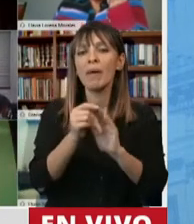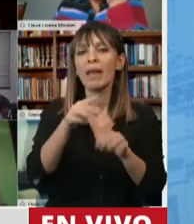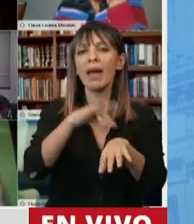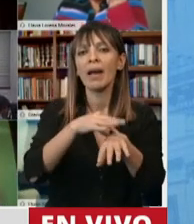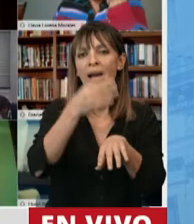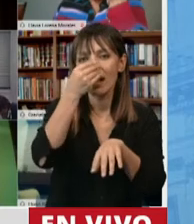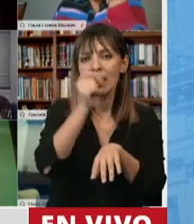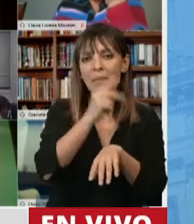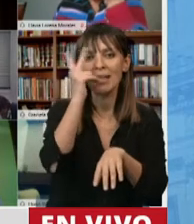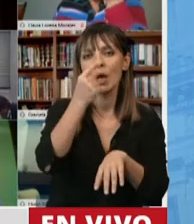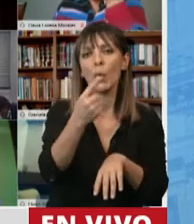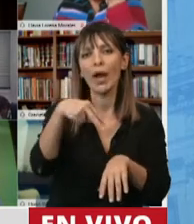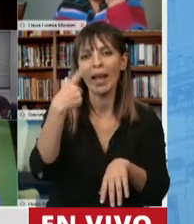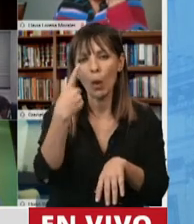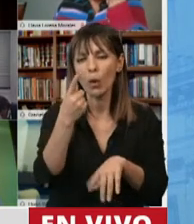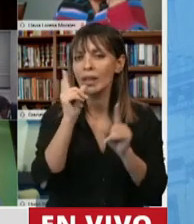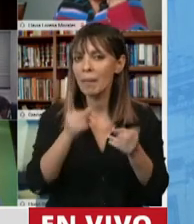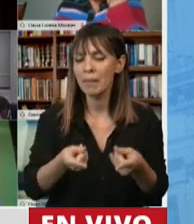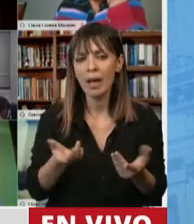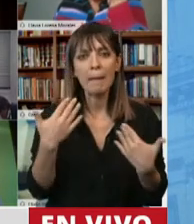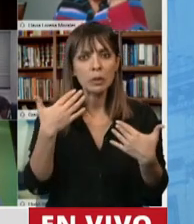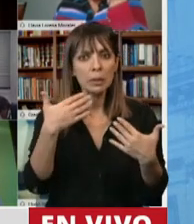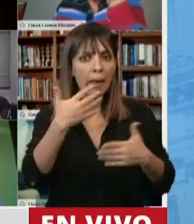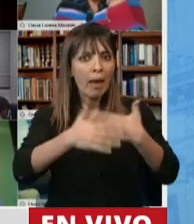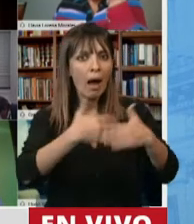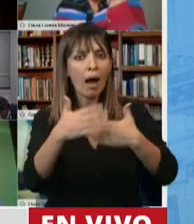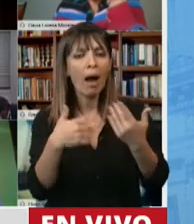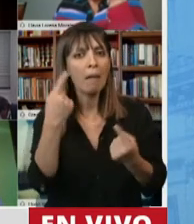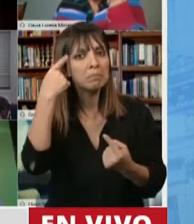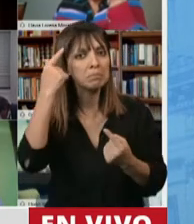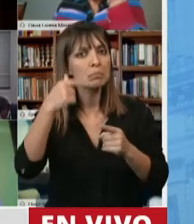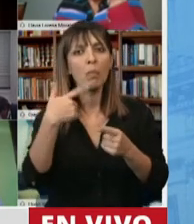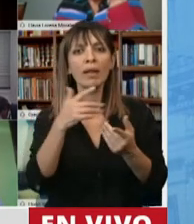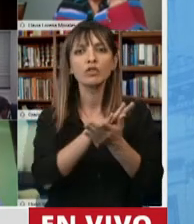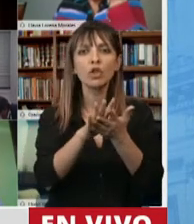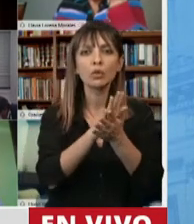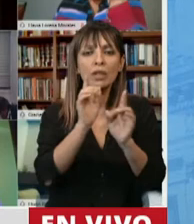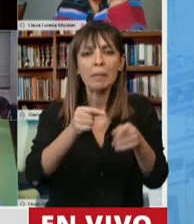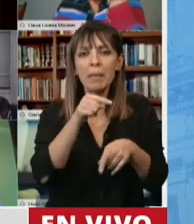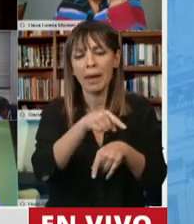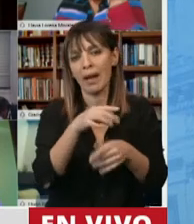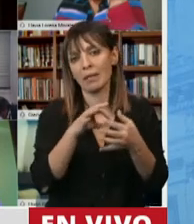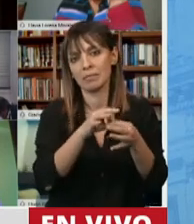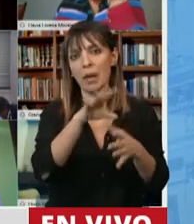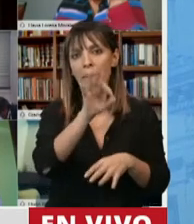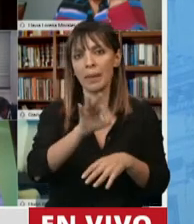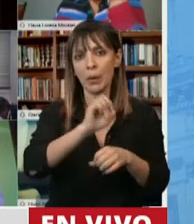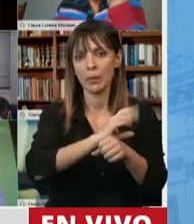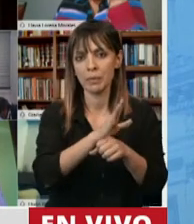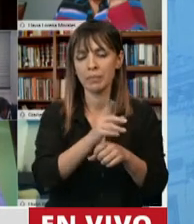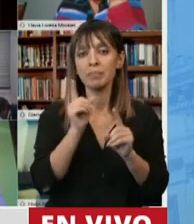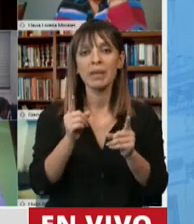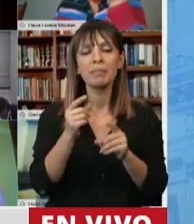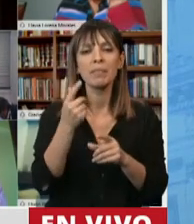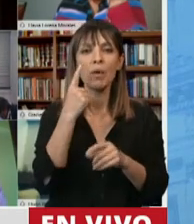H1N1, y hay bastante plausibilidad biológica de que también pudiera ser útil para este nuevo virus. Tanto es así que el 18